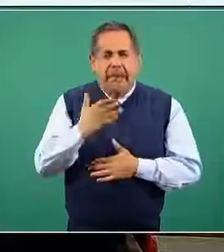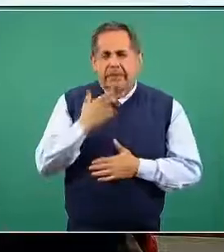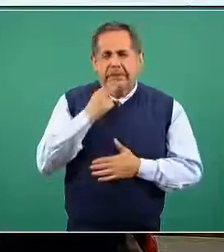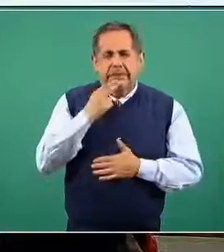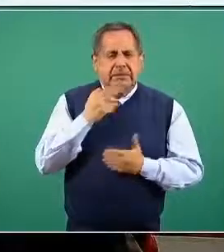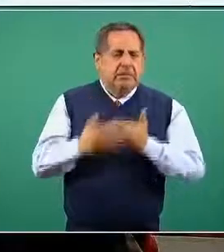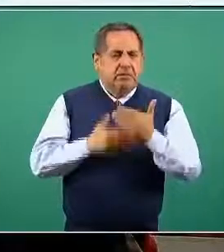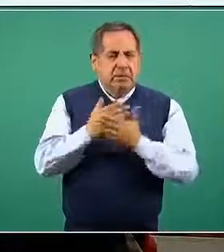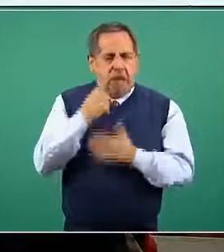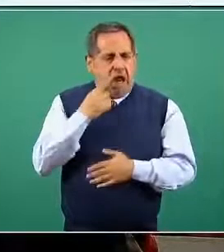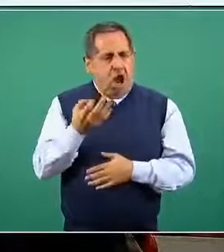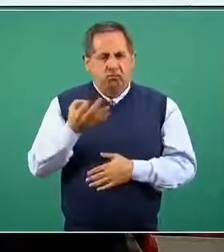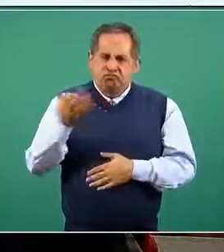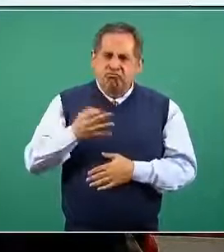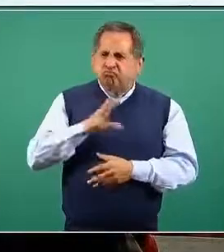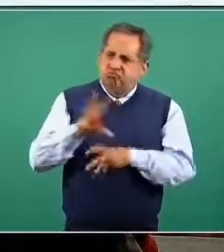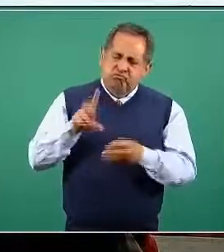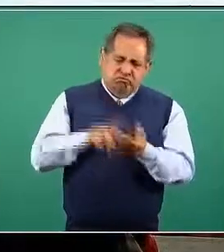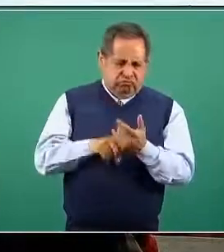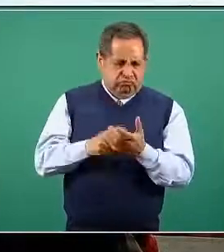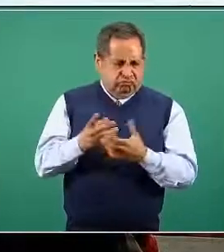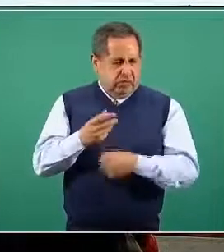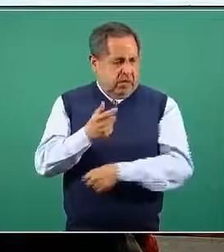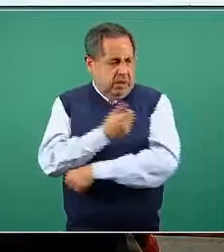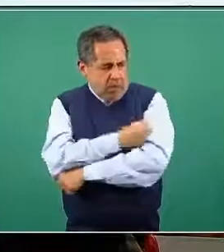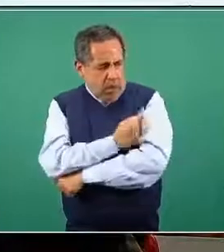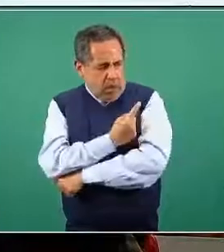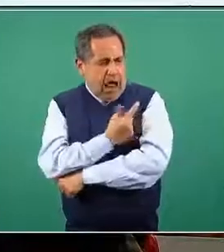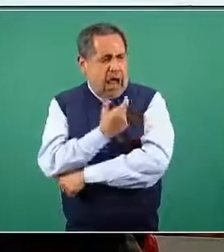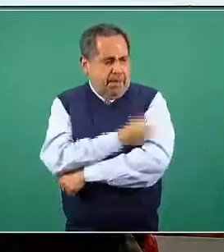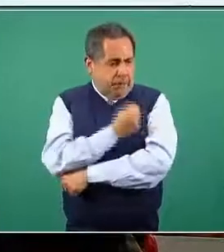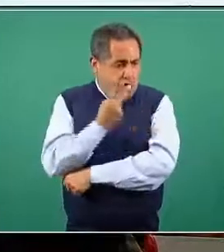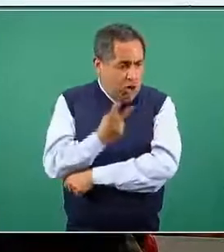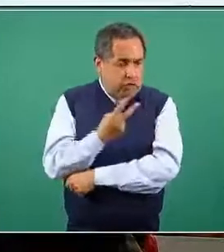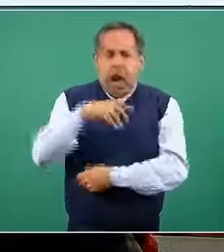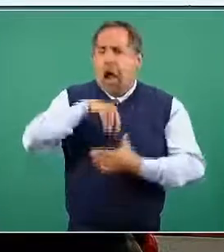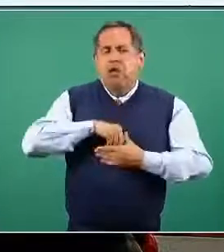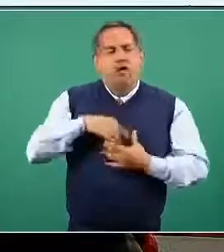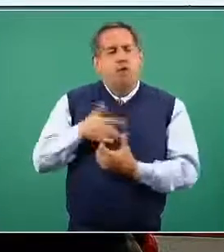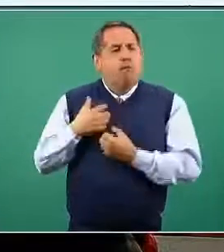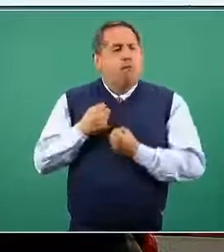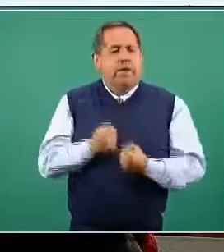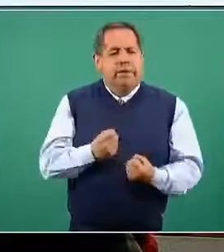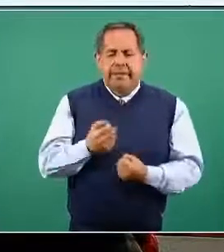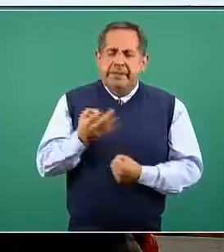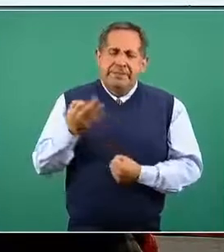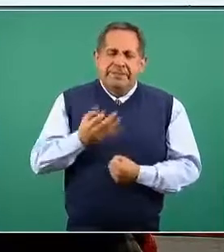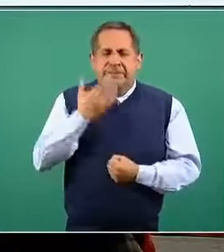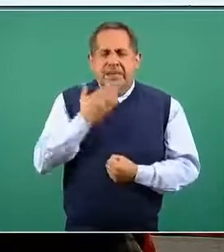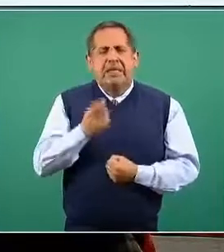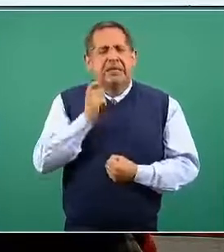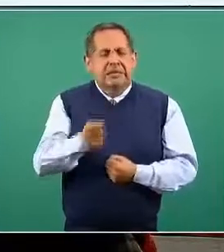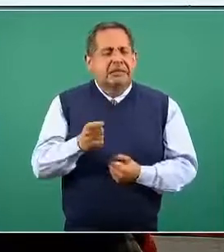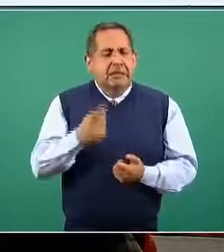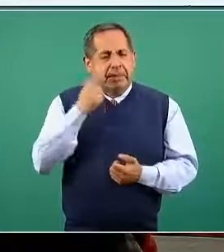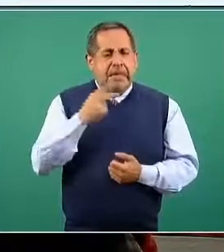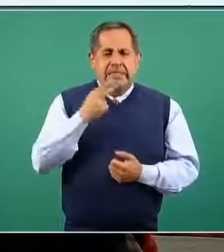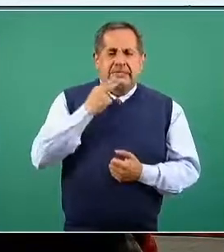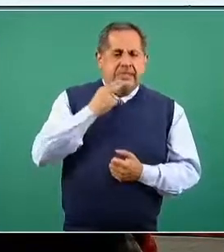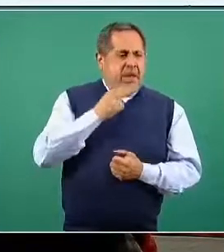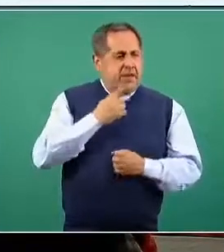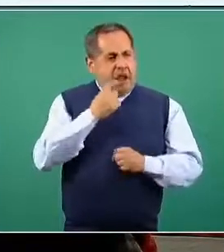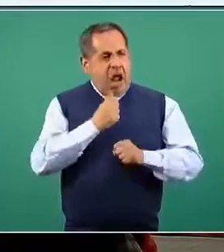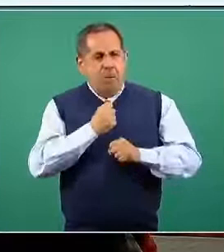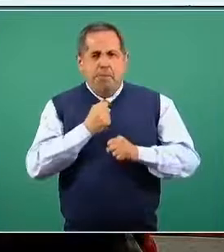incrementar la eficacia que se puede obtener. Eficacia, para decirlo en términos simples, es el la potencia